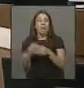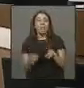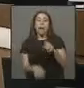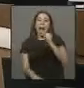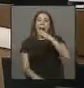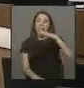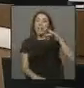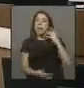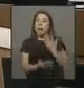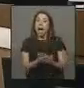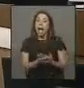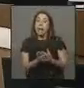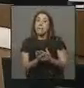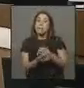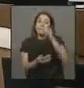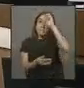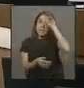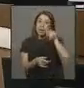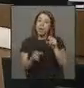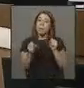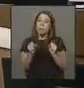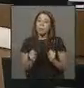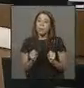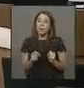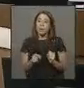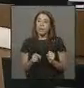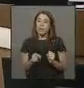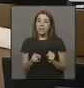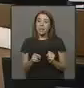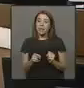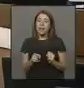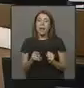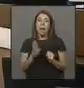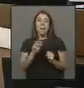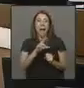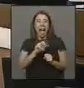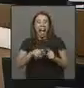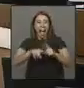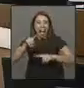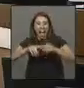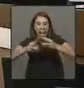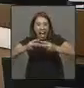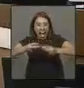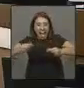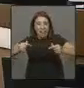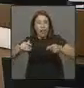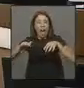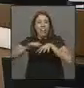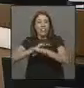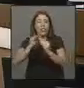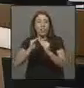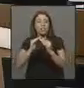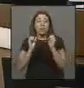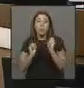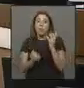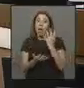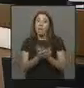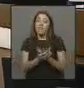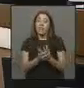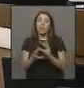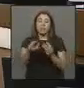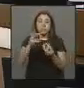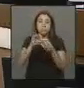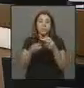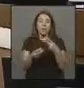Atacama es una zona minera y que hoy día también hay posibilidades de que en el barro que hoy día tiene la gente en sus casas haya material